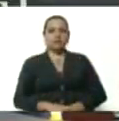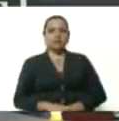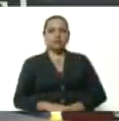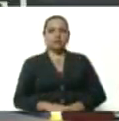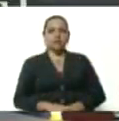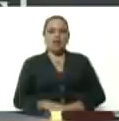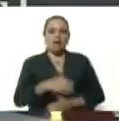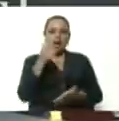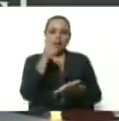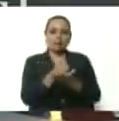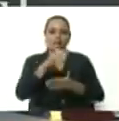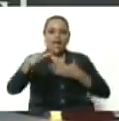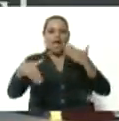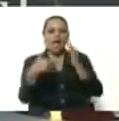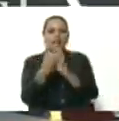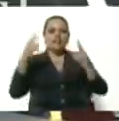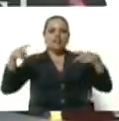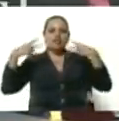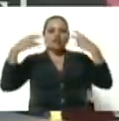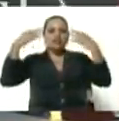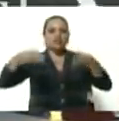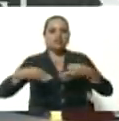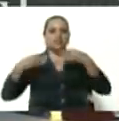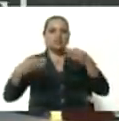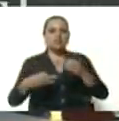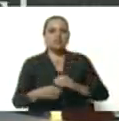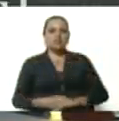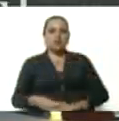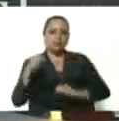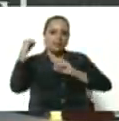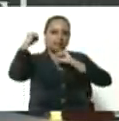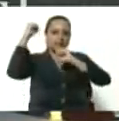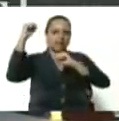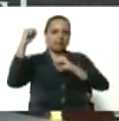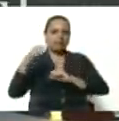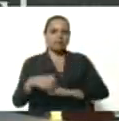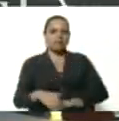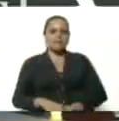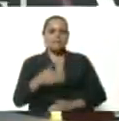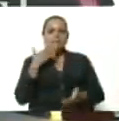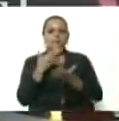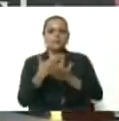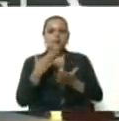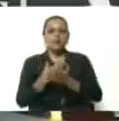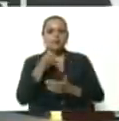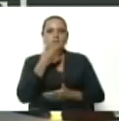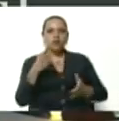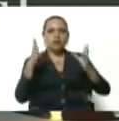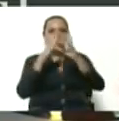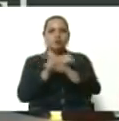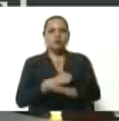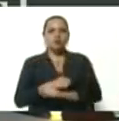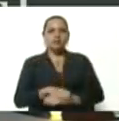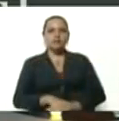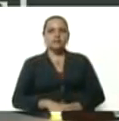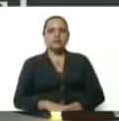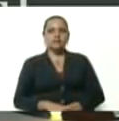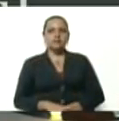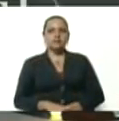Amén. ¡Hasta la victoria siempre! ¡Venceremos! ¡Venceremos! Gracias. Buenas noches.